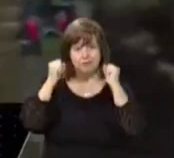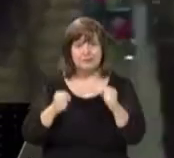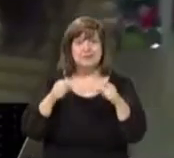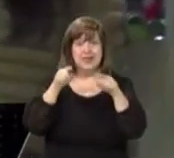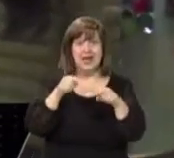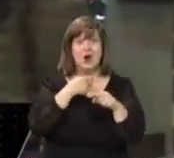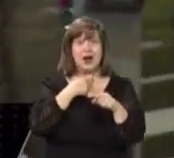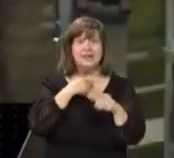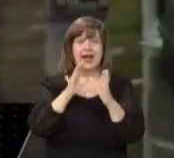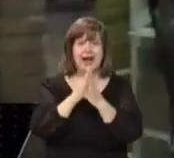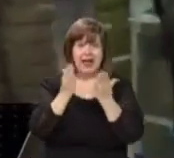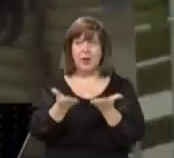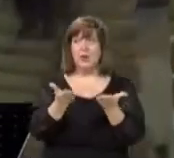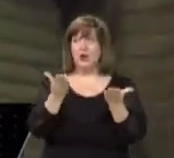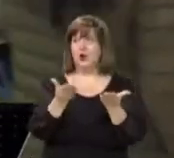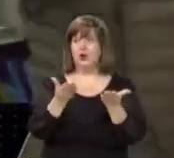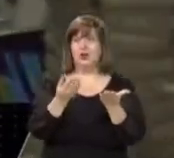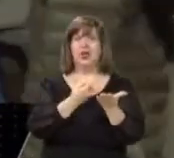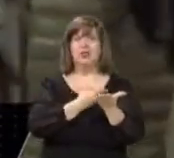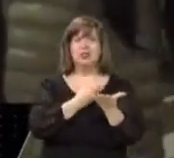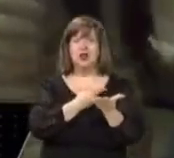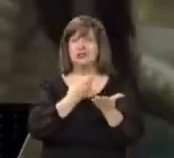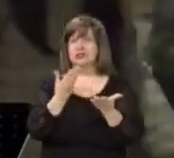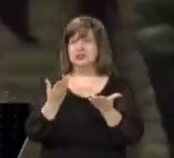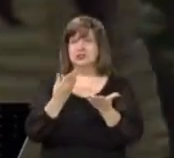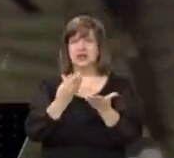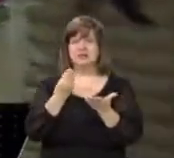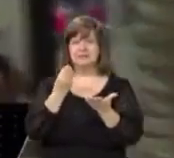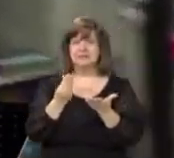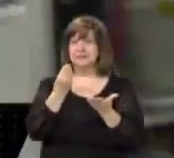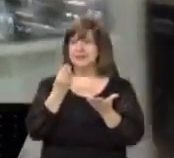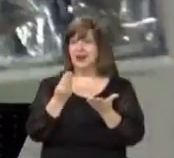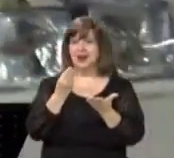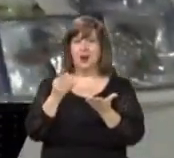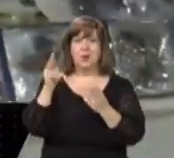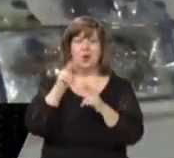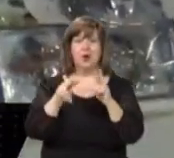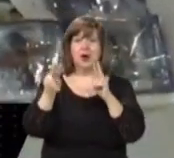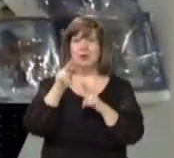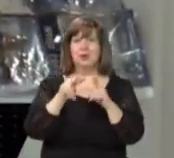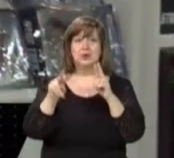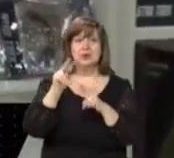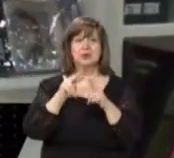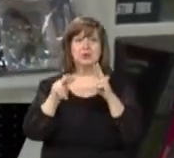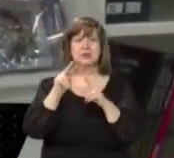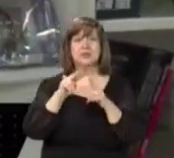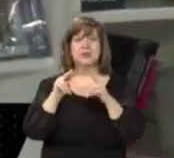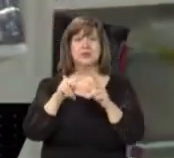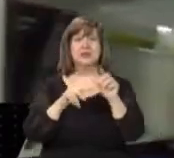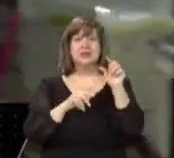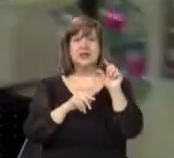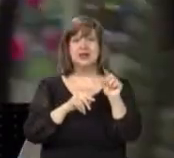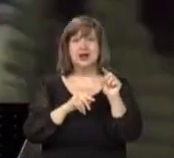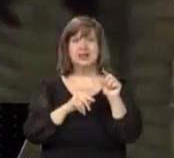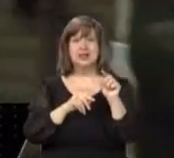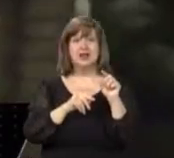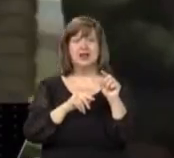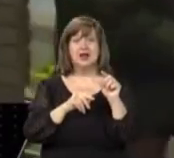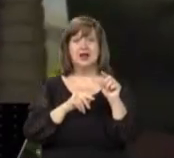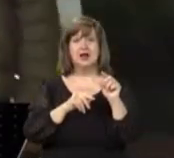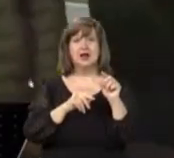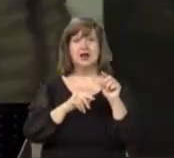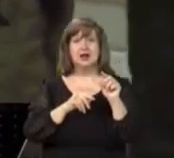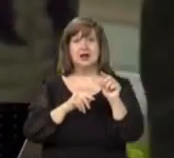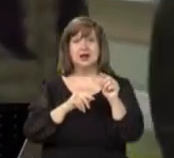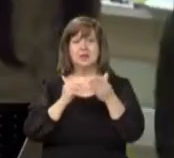Elige tu propia aventura es maravillosa. ¿Dónde estaban? Pará, bueno, que explica, estoy pensando Julián, cosas a la vez. Elige tu propia aventura es así. Vos llegabas a un